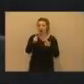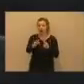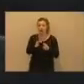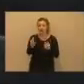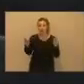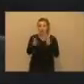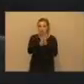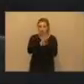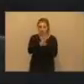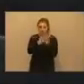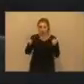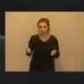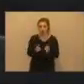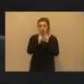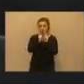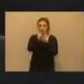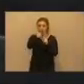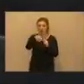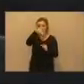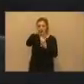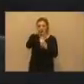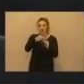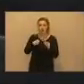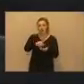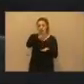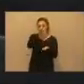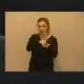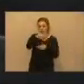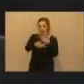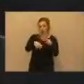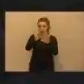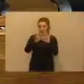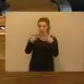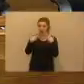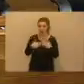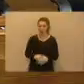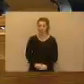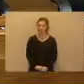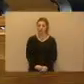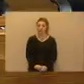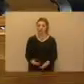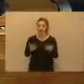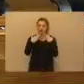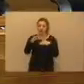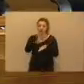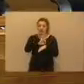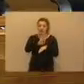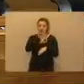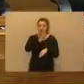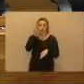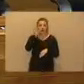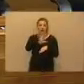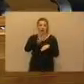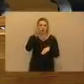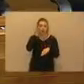que ahí se incluya en el propio expediente del proceso de selección. Gracias. Gracias, señora consejera.